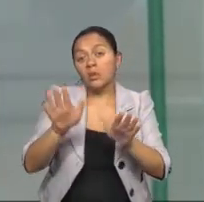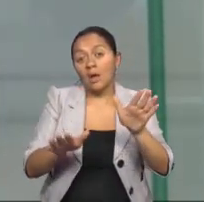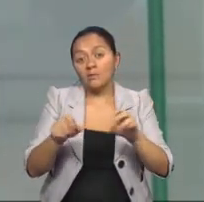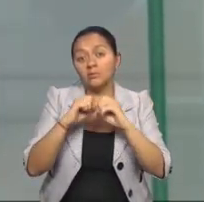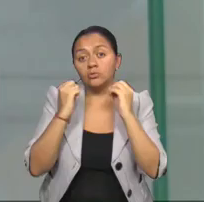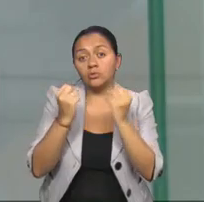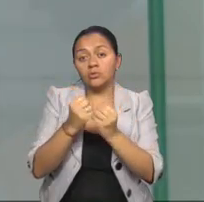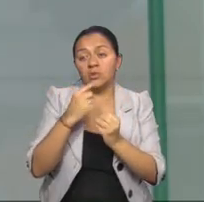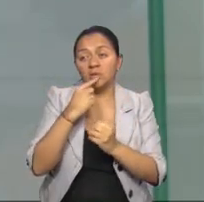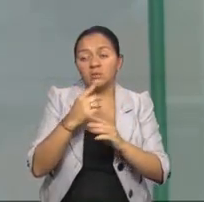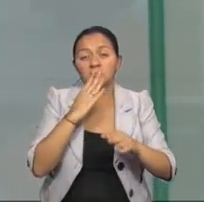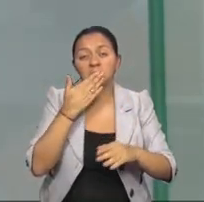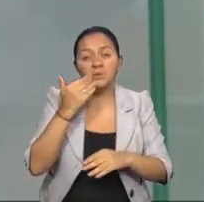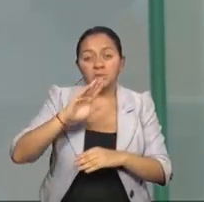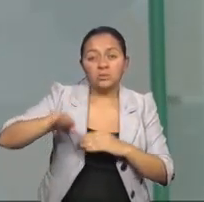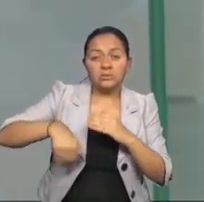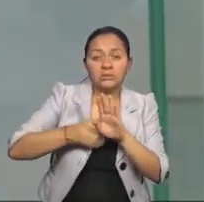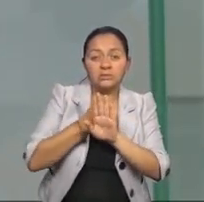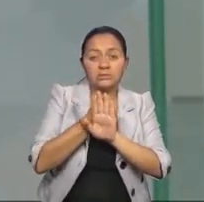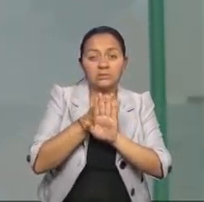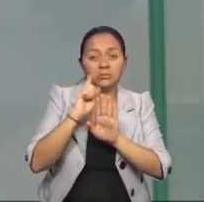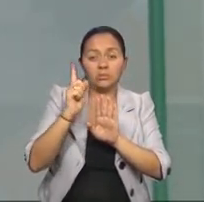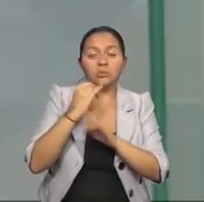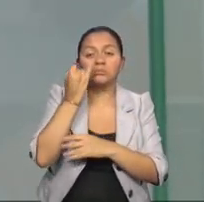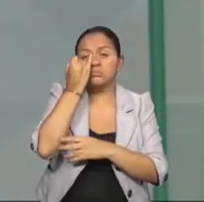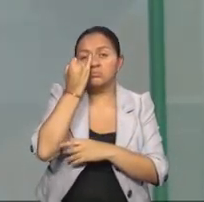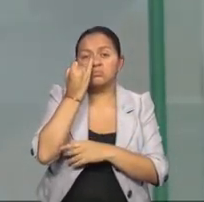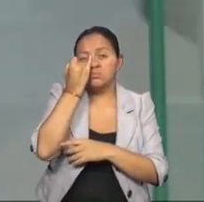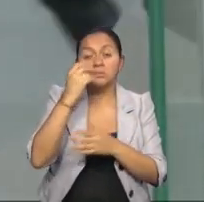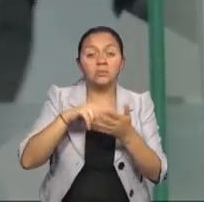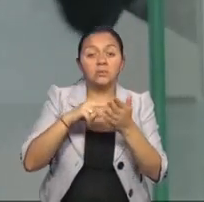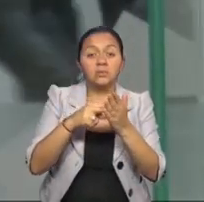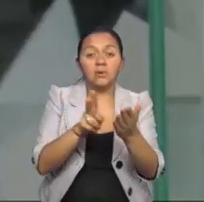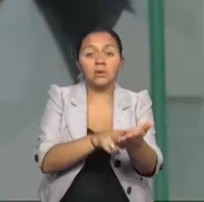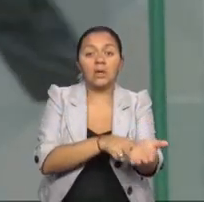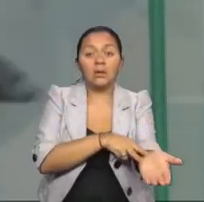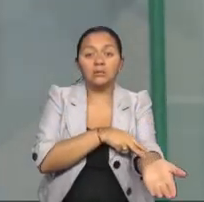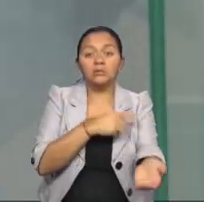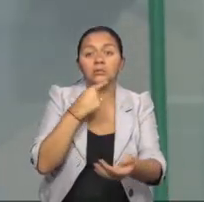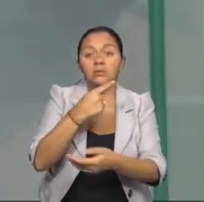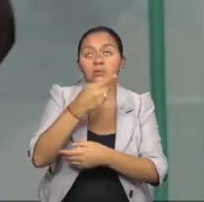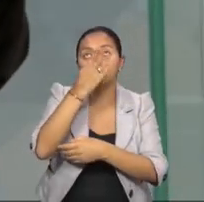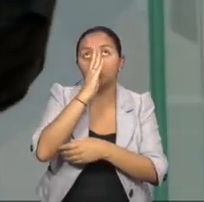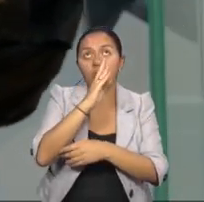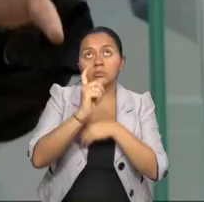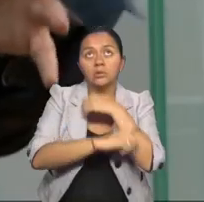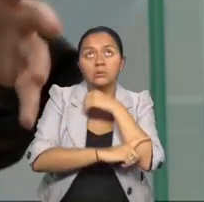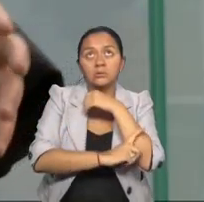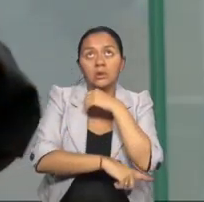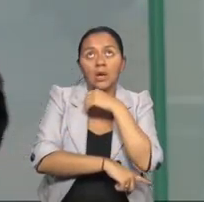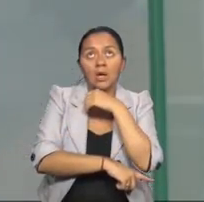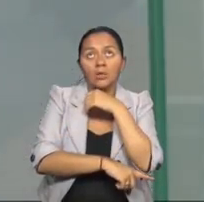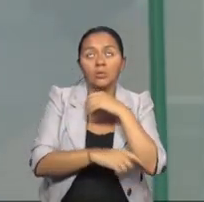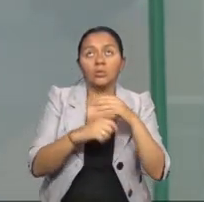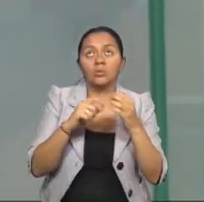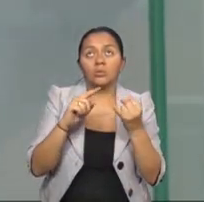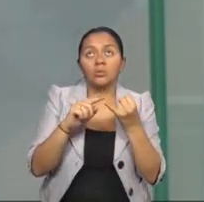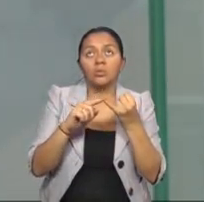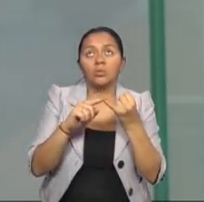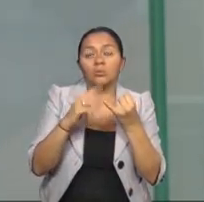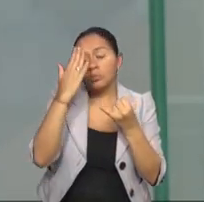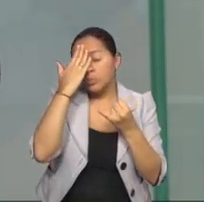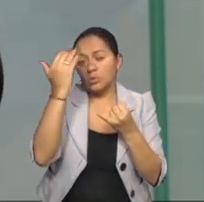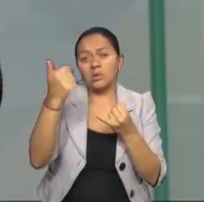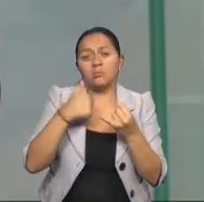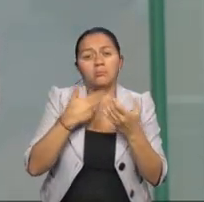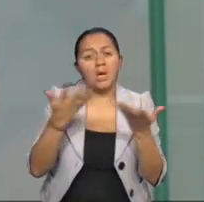en muchos países los indígenas tienen muchas tradiciones a veces creen que la discapacidad es un castigo divino es